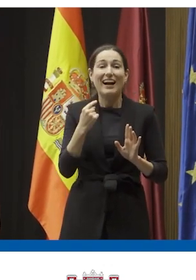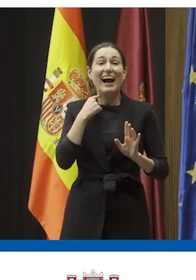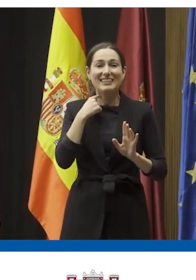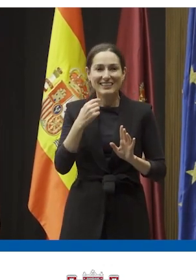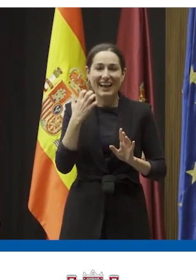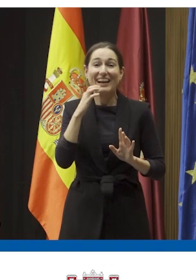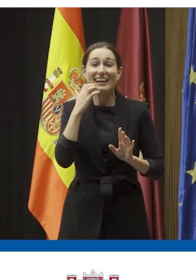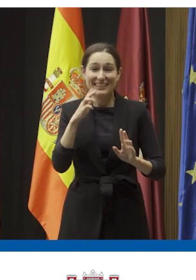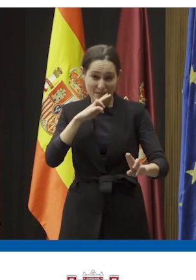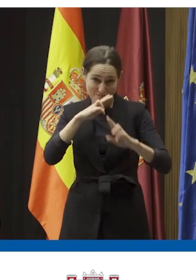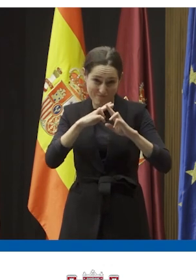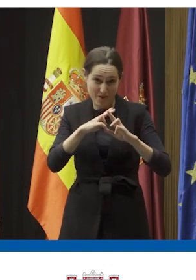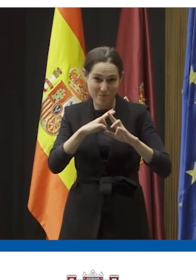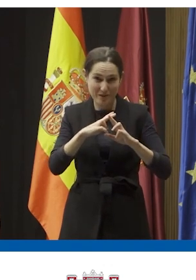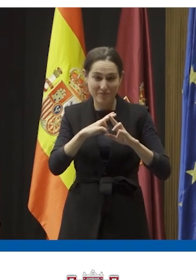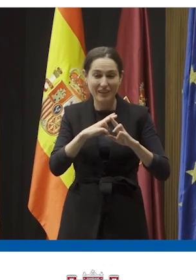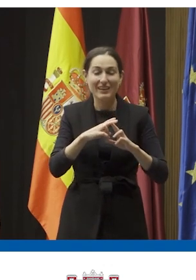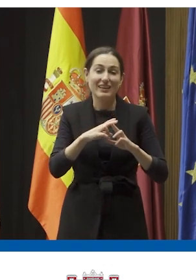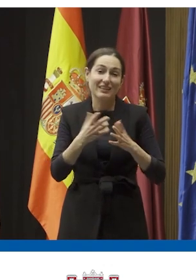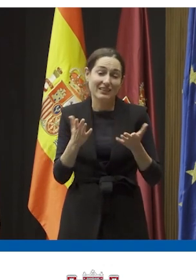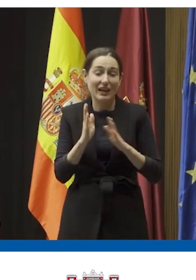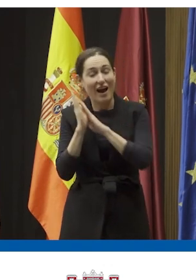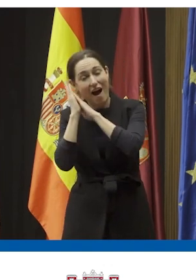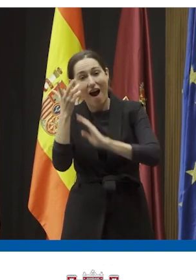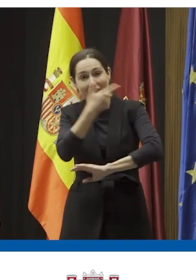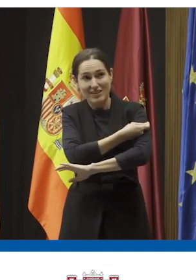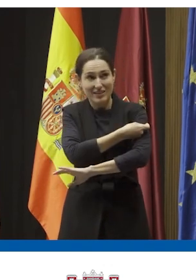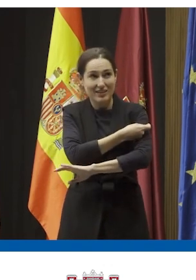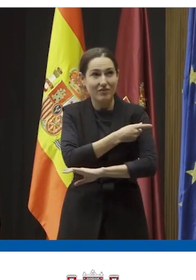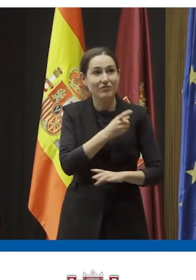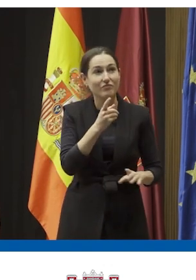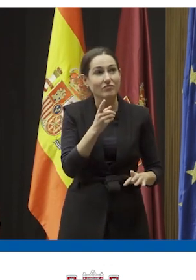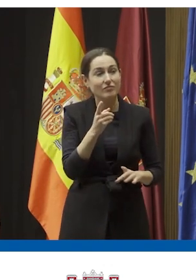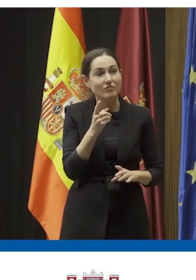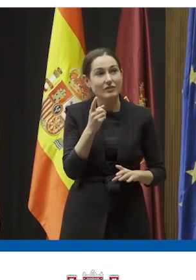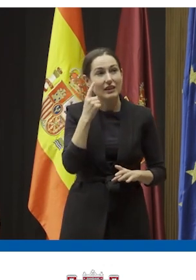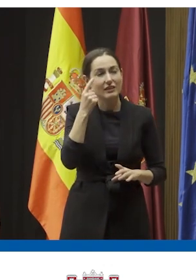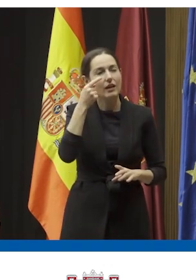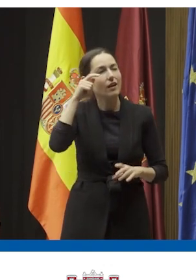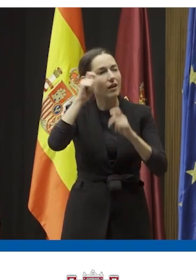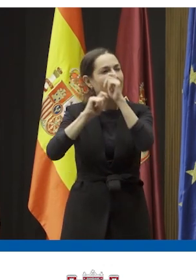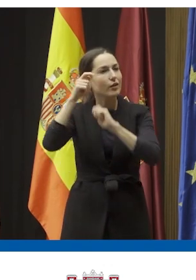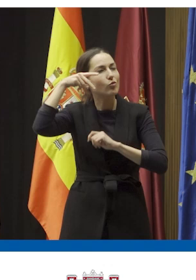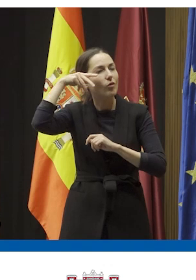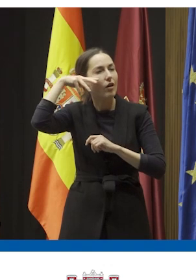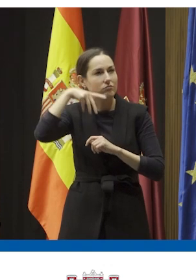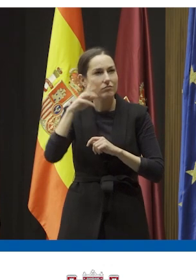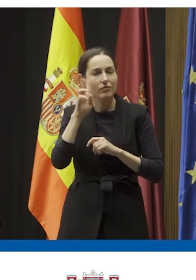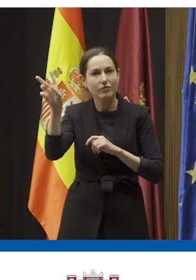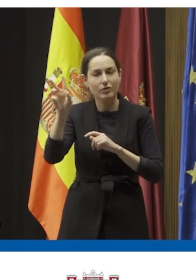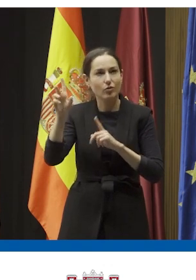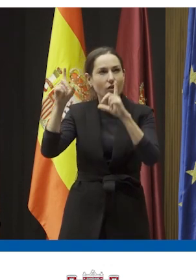risa, producía anestesia. Este fue el que llora, es un dentista de Boston,